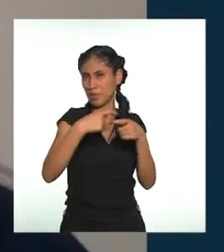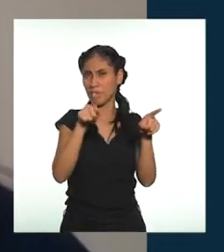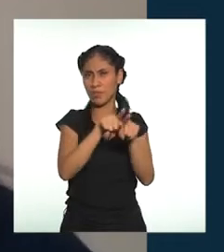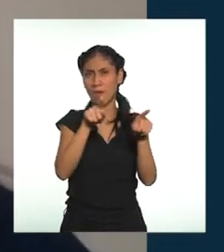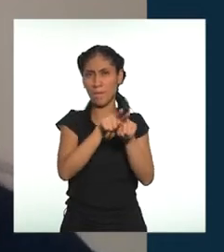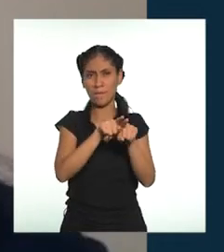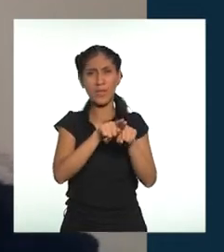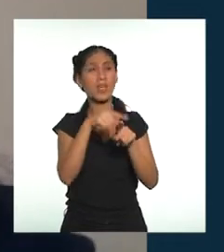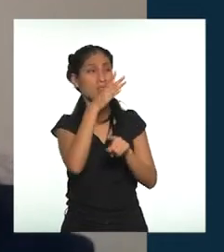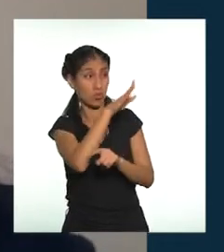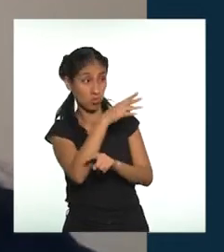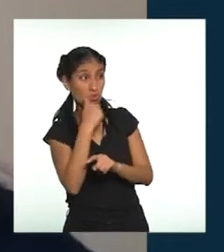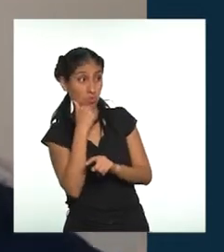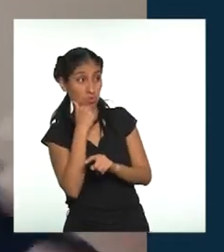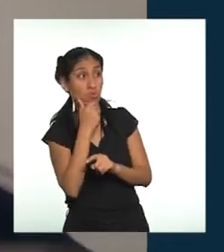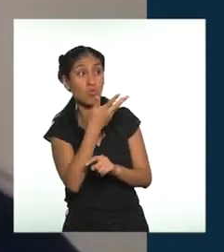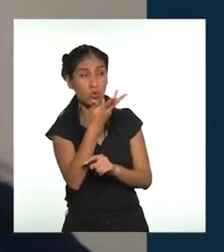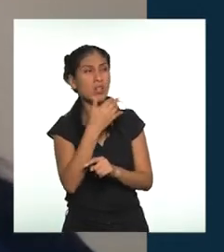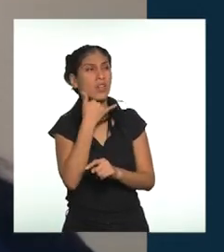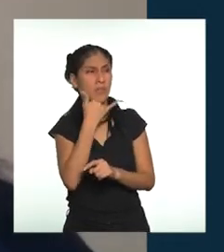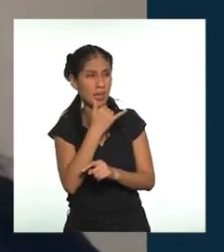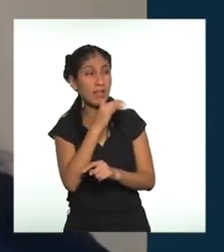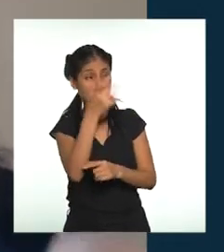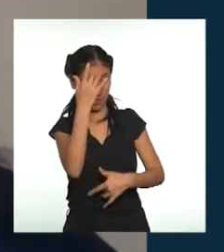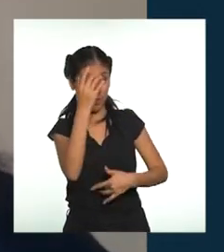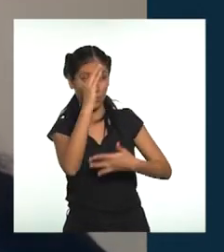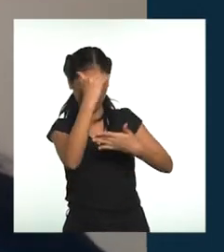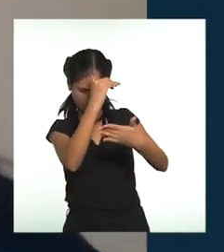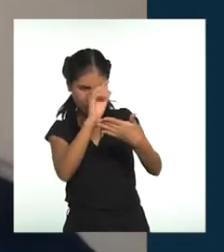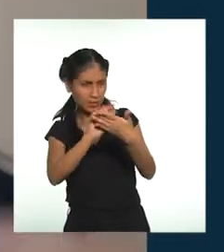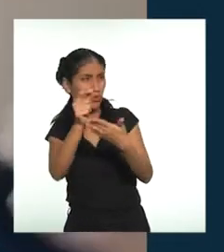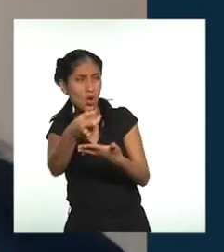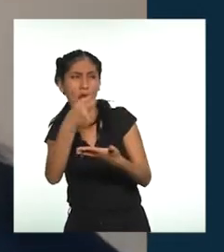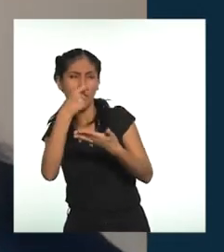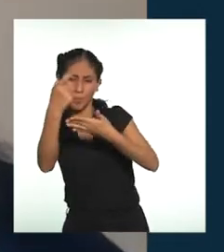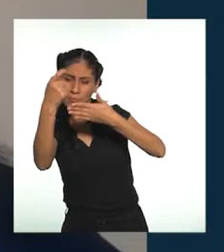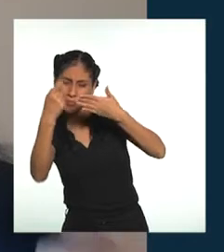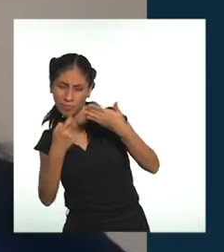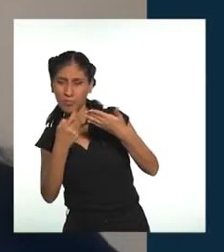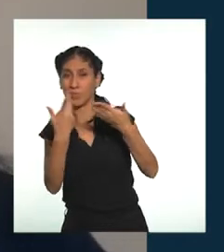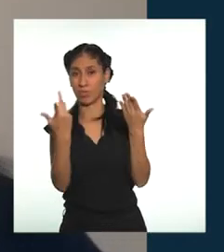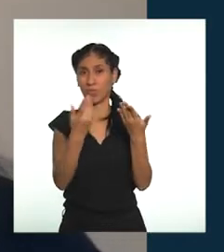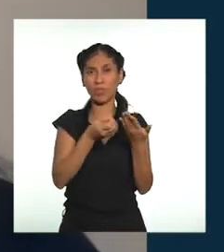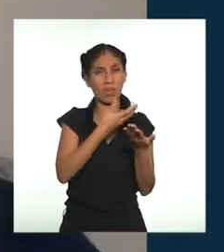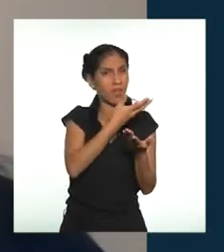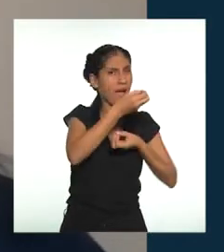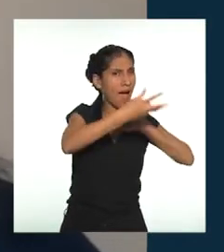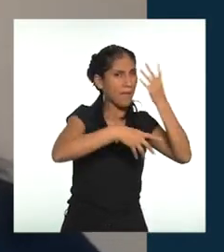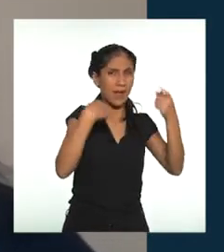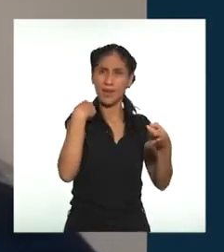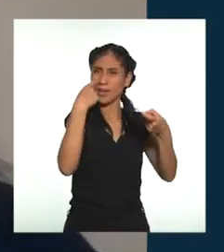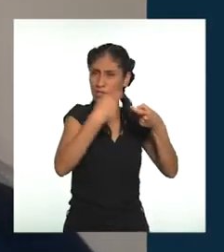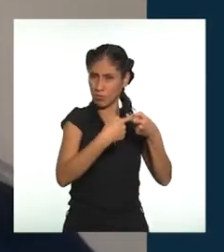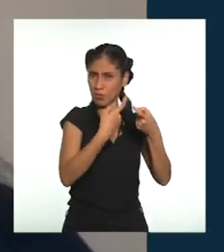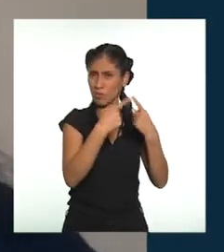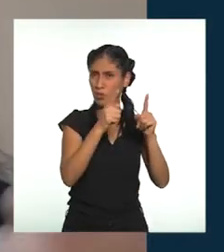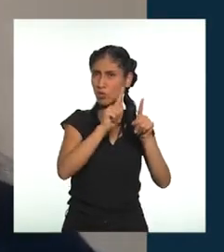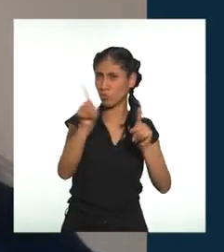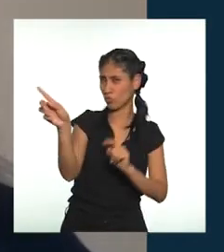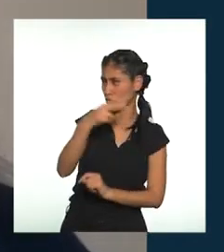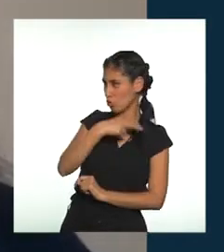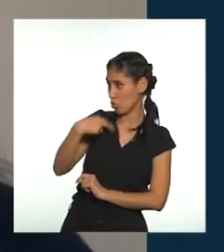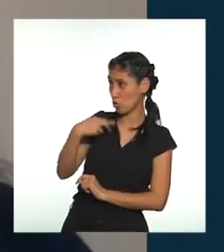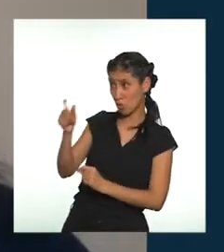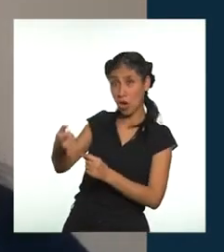hacen recetas de medicinas, cuando nuestros pueblos son orales, tenemos una lengua distinta y además nos curamos